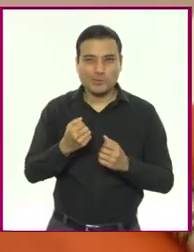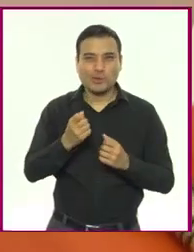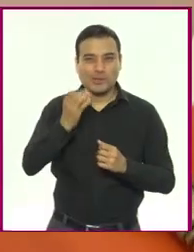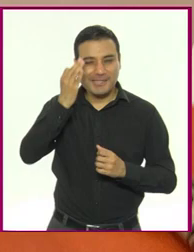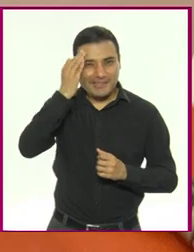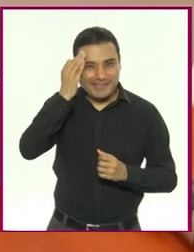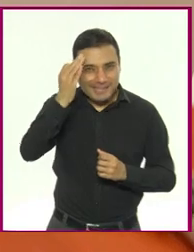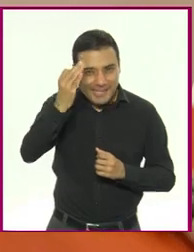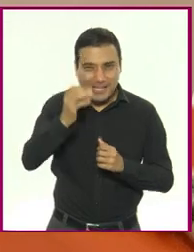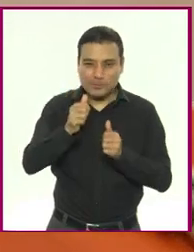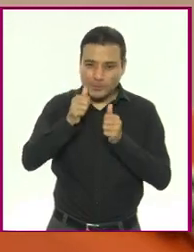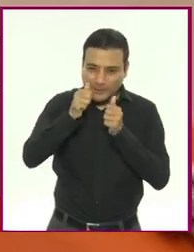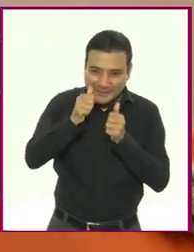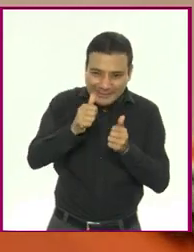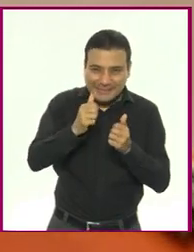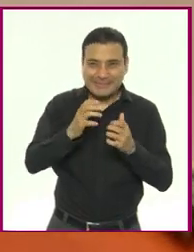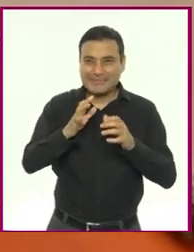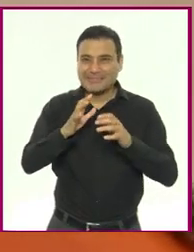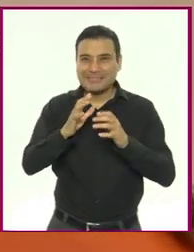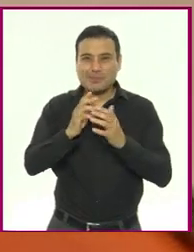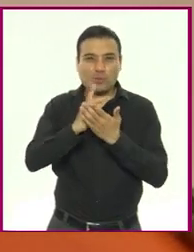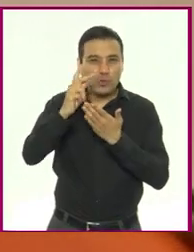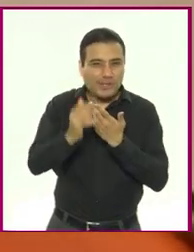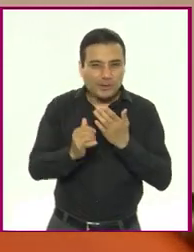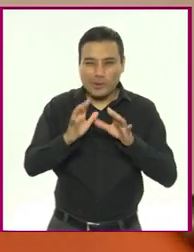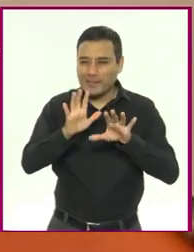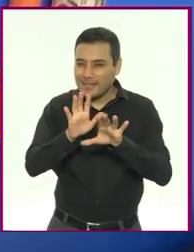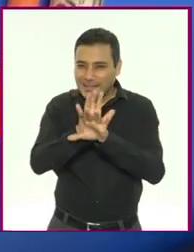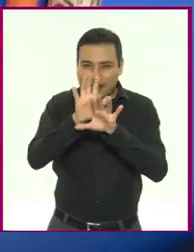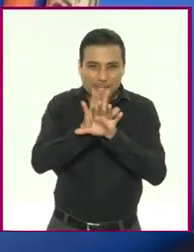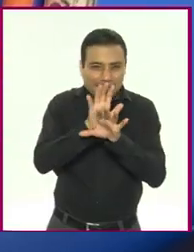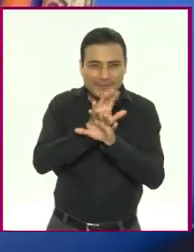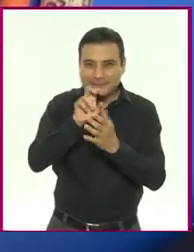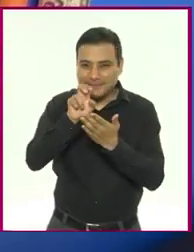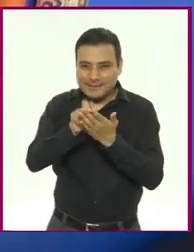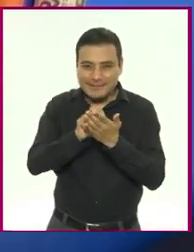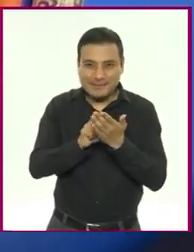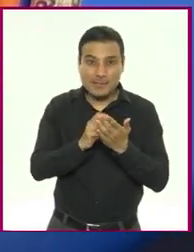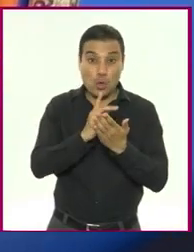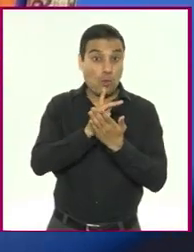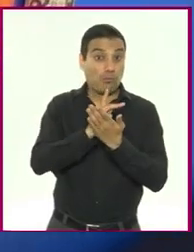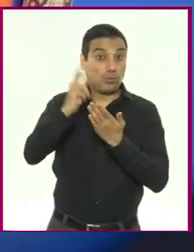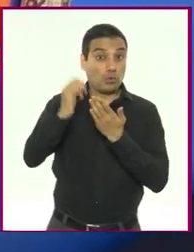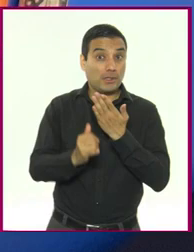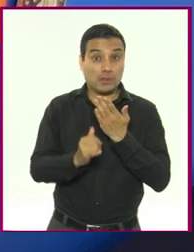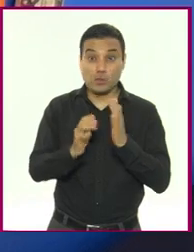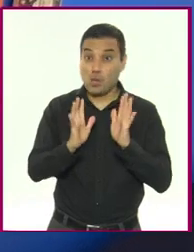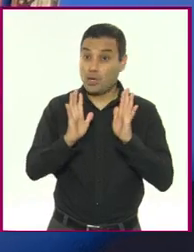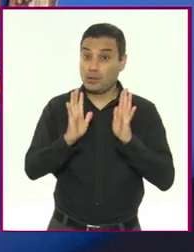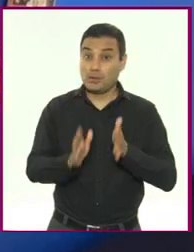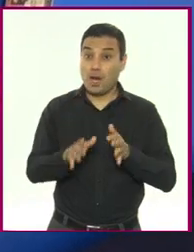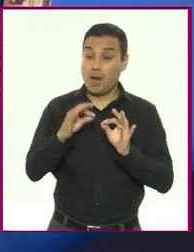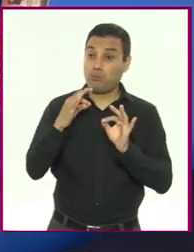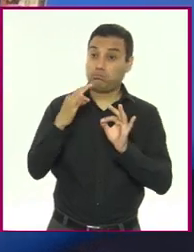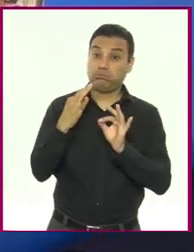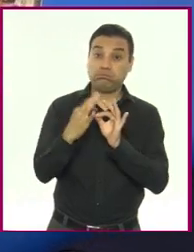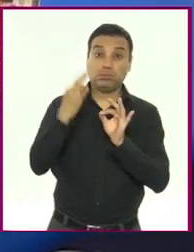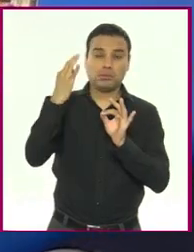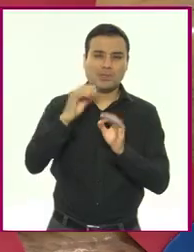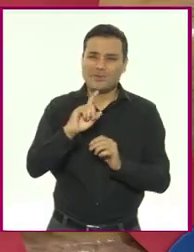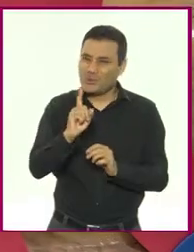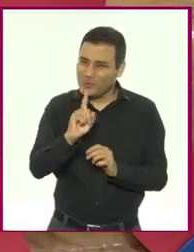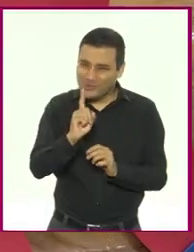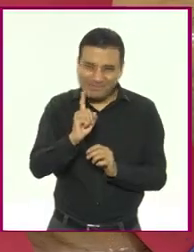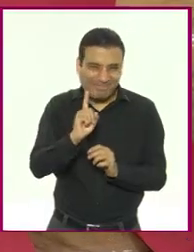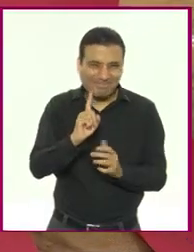implica estar Ajustando reajustando no es algo que ya viene por sentado y que dices voy a hacer esto de manera